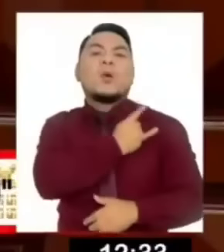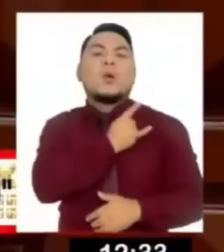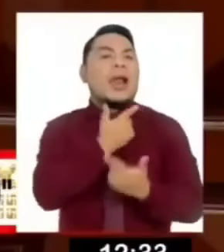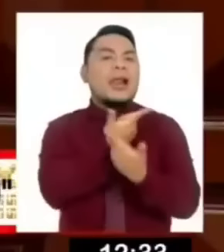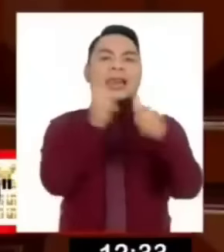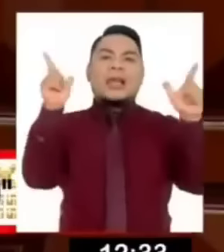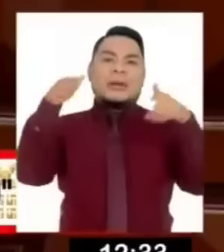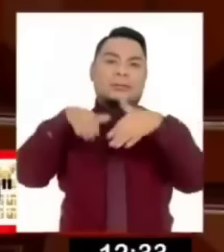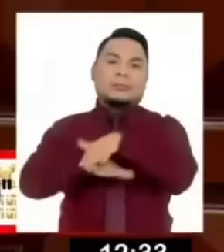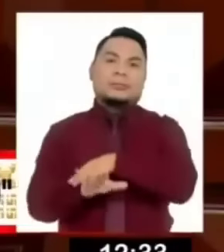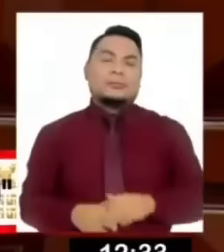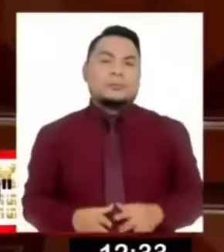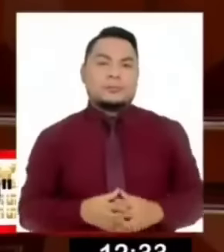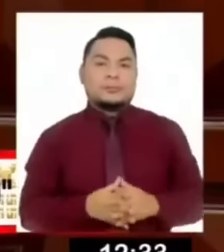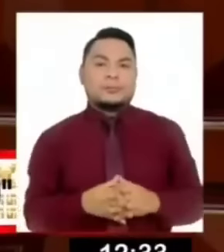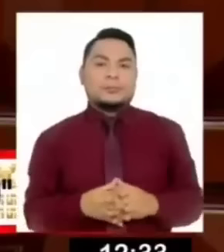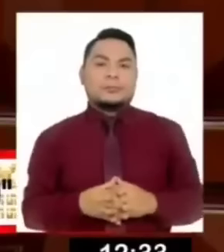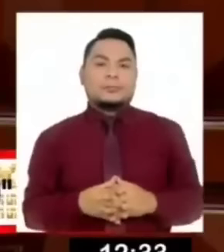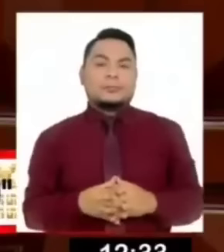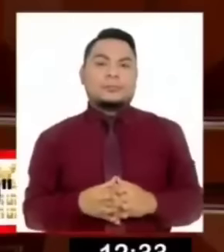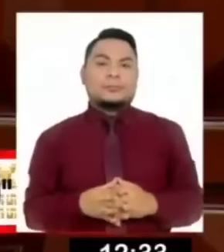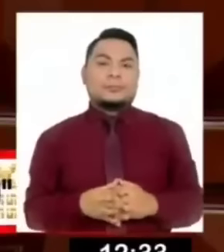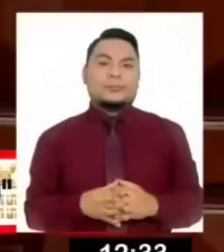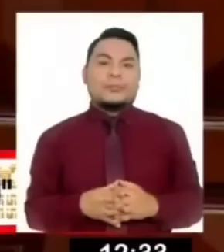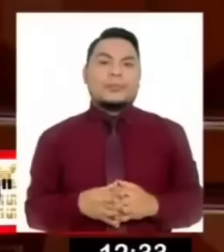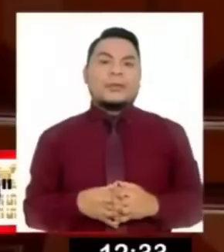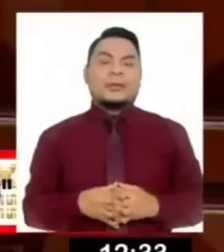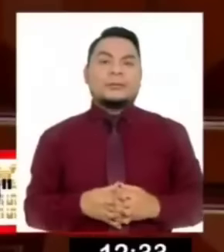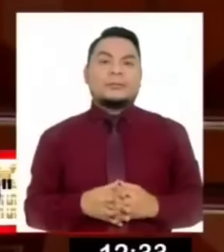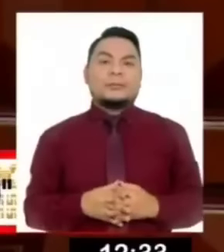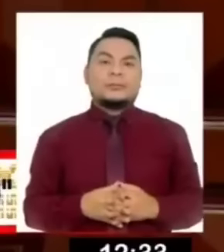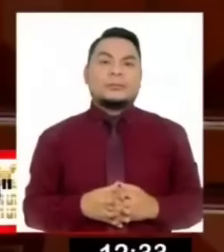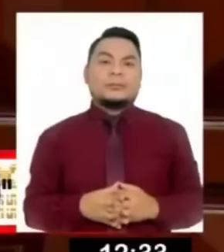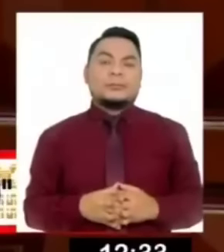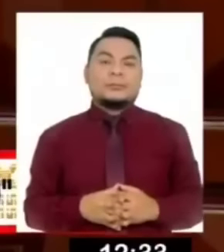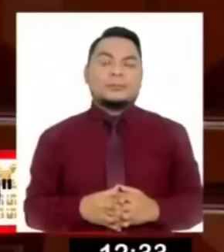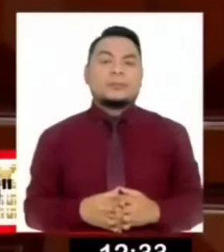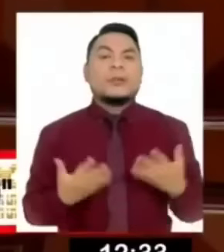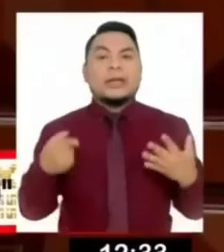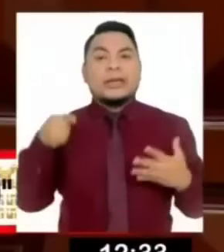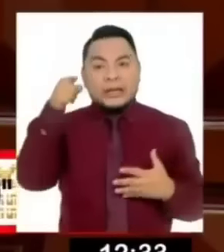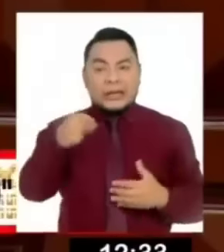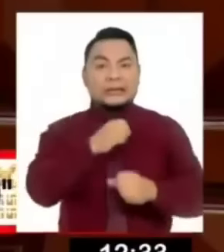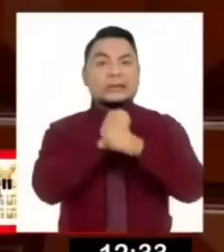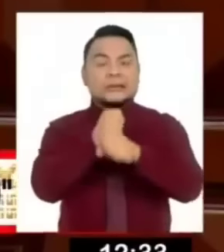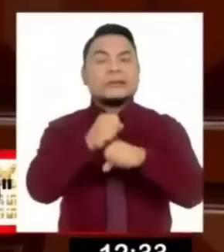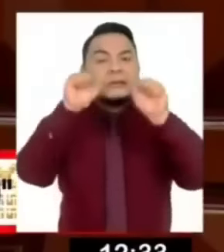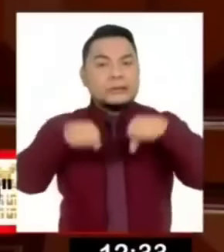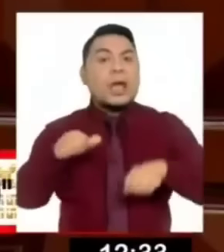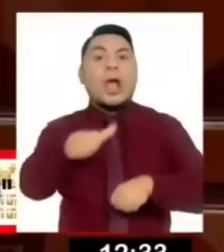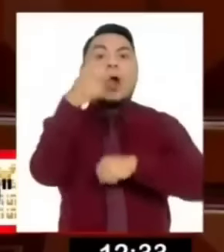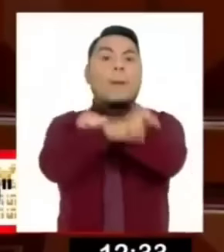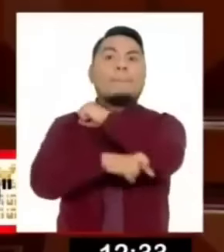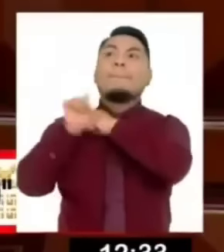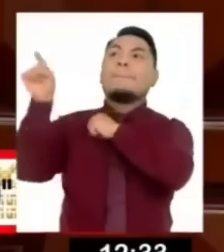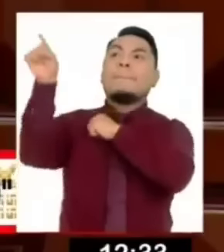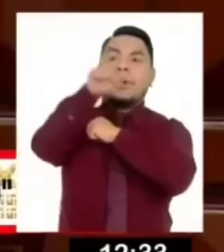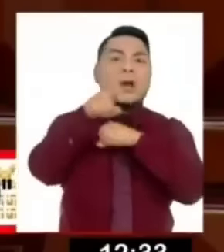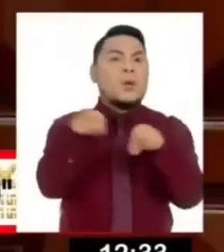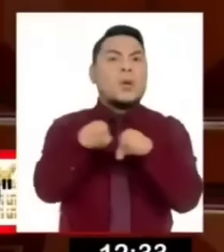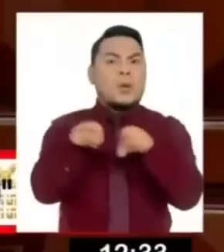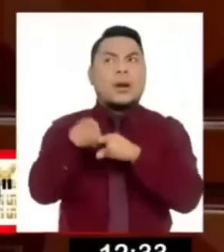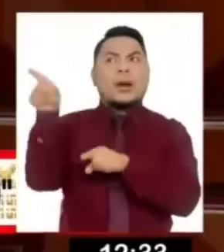superior. Este sistema funciona bien en otros países y